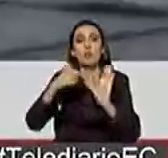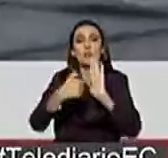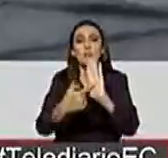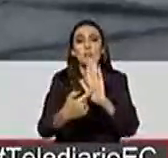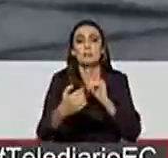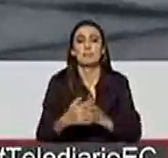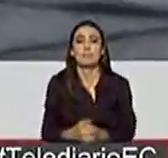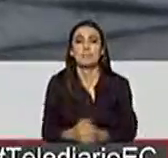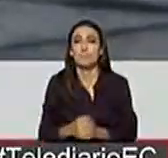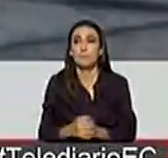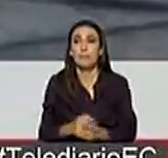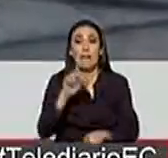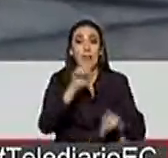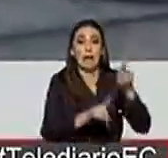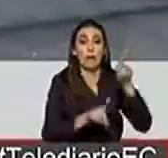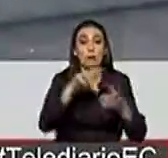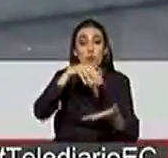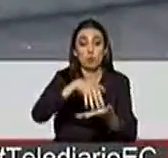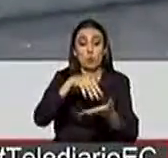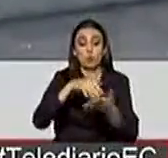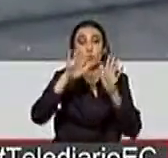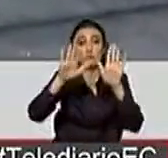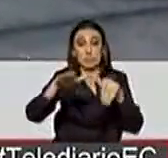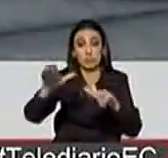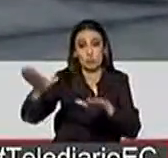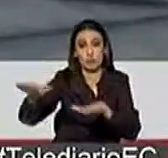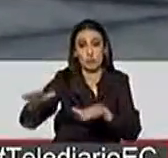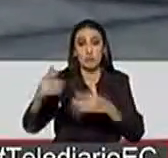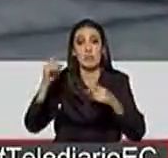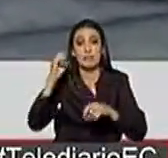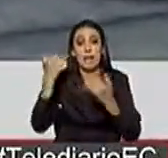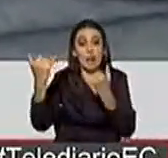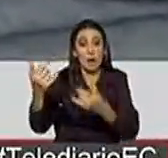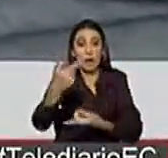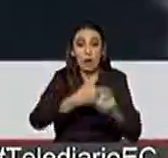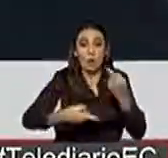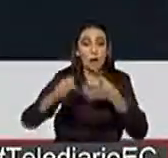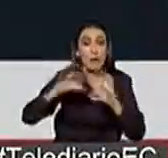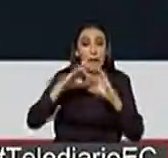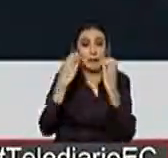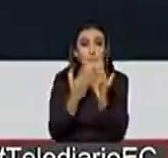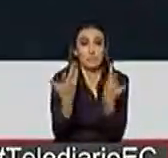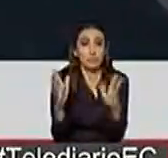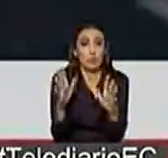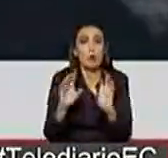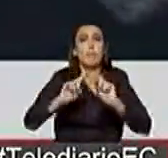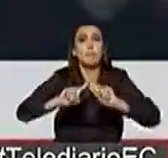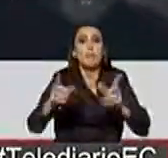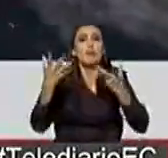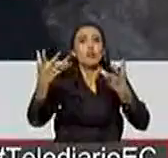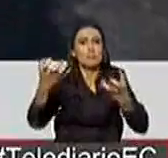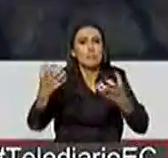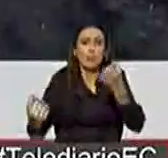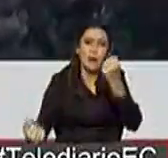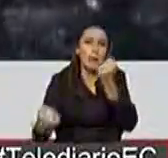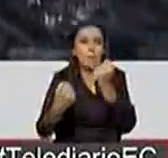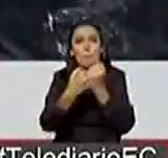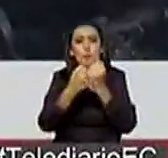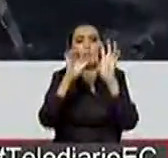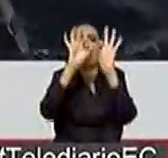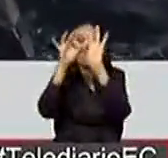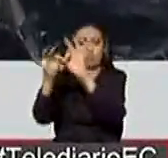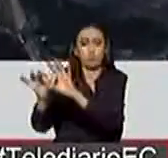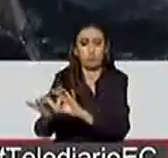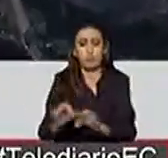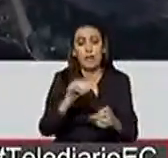estudiantes de varios colegios sin importar que aún no pueden retornar a las aulas prefirieron levantarse temprano y concurrir a los